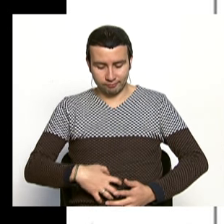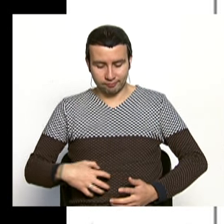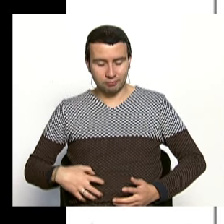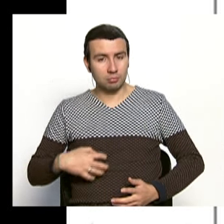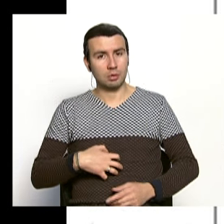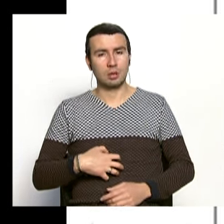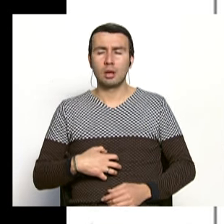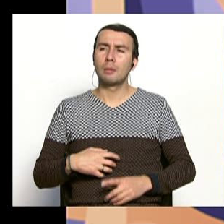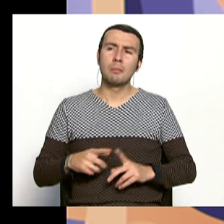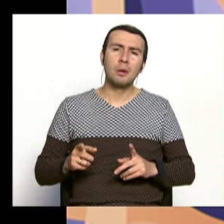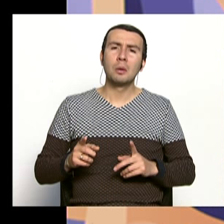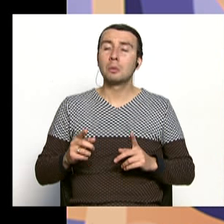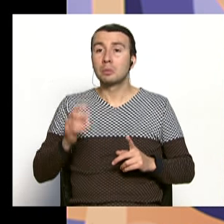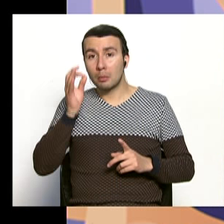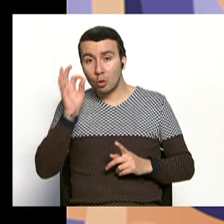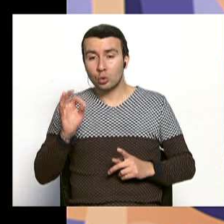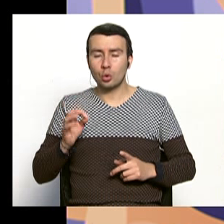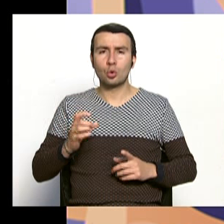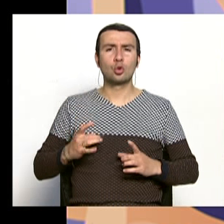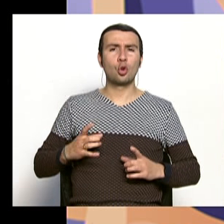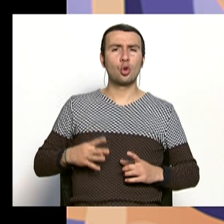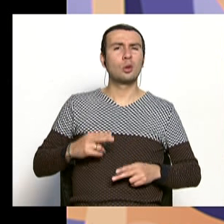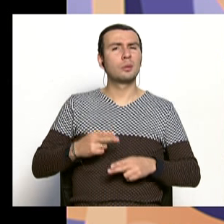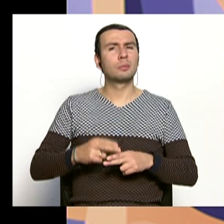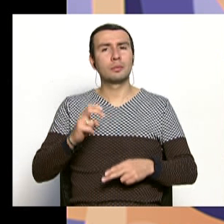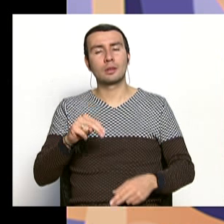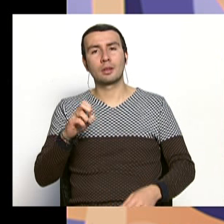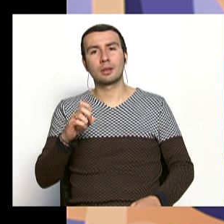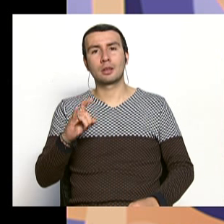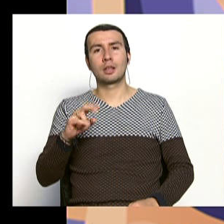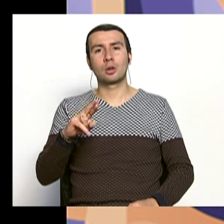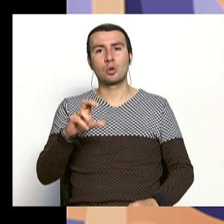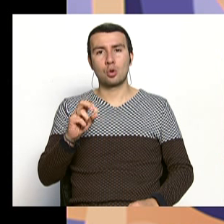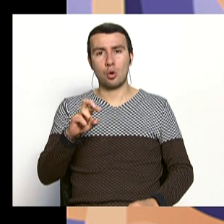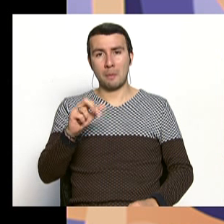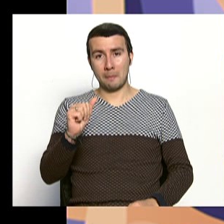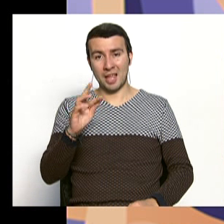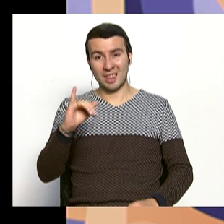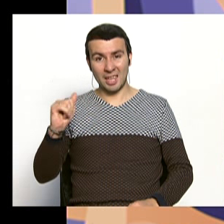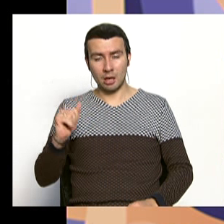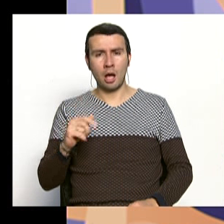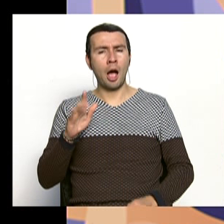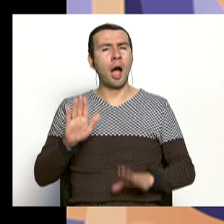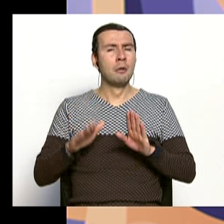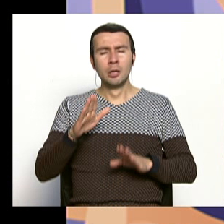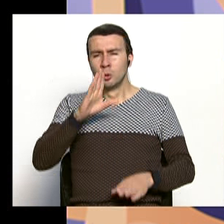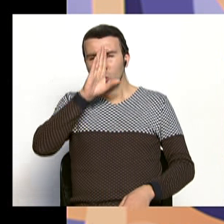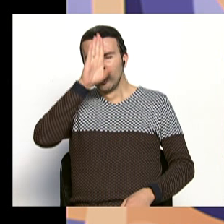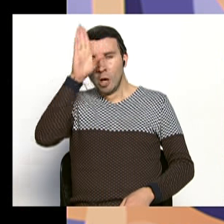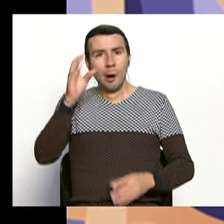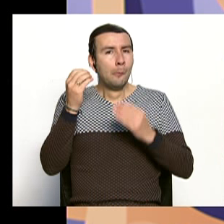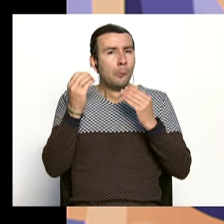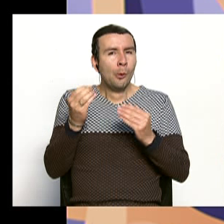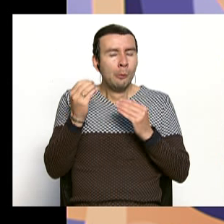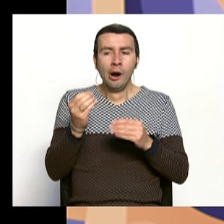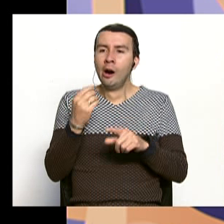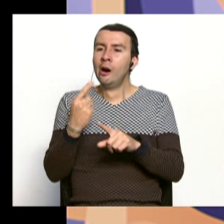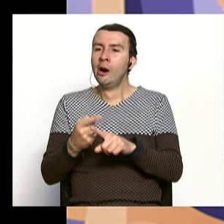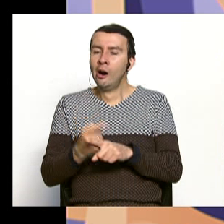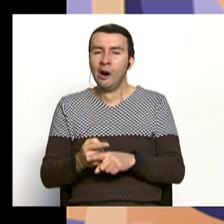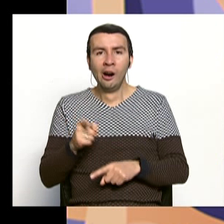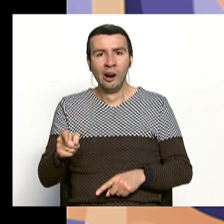teología muy importante del dolor que son las neuropatías en este caso una de las más frecuentes de mayor frecuencia es la